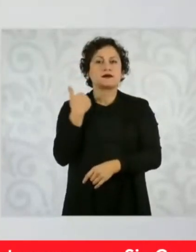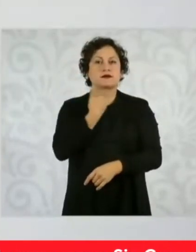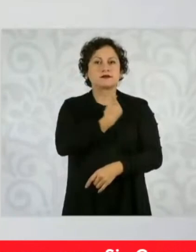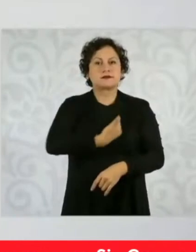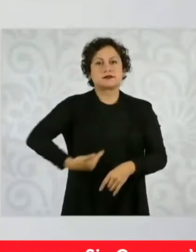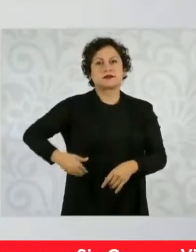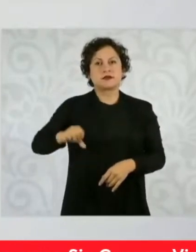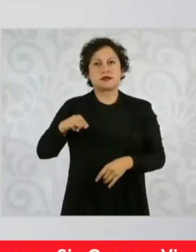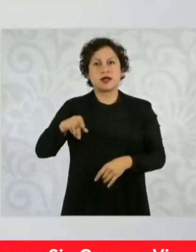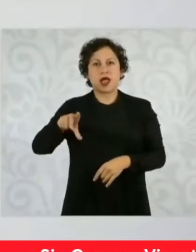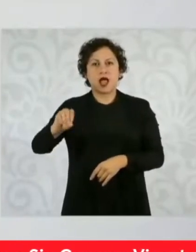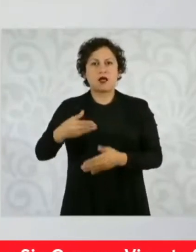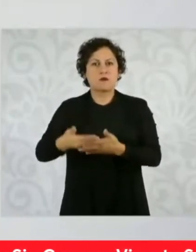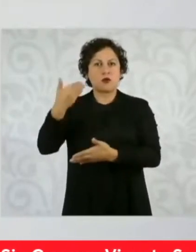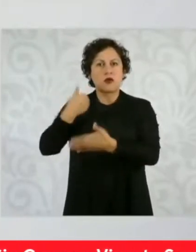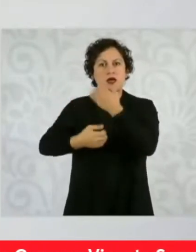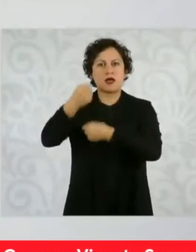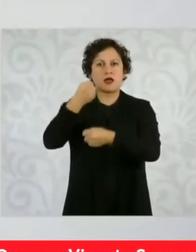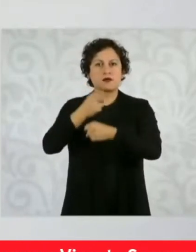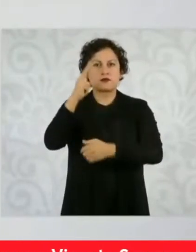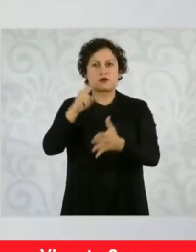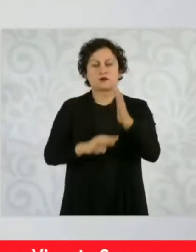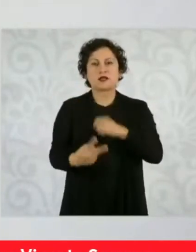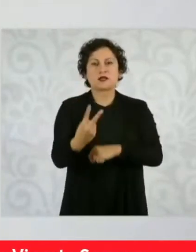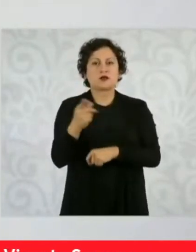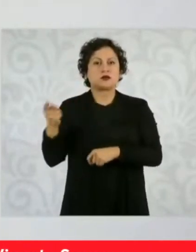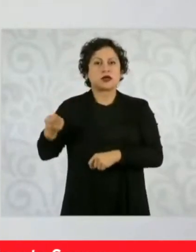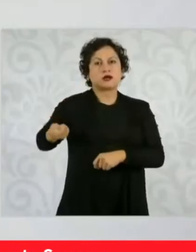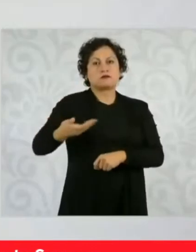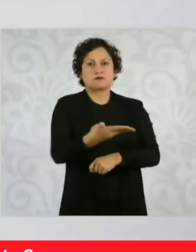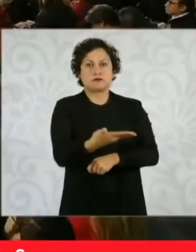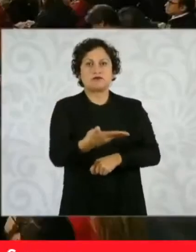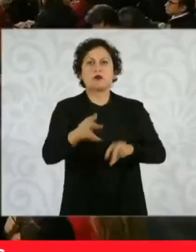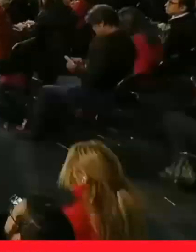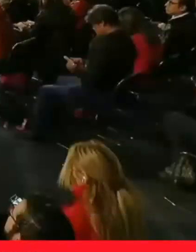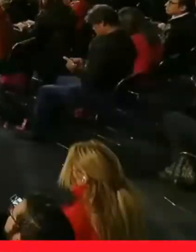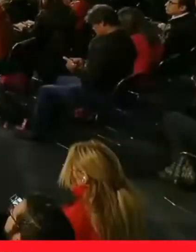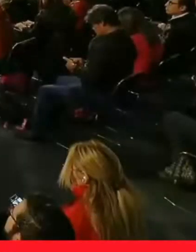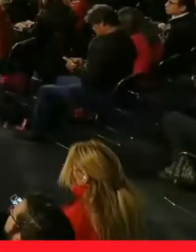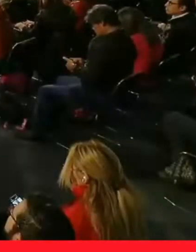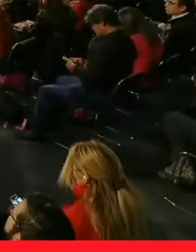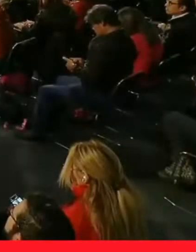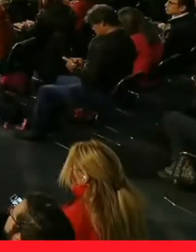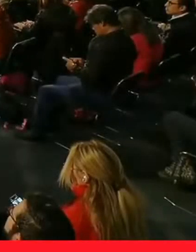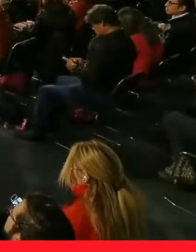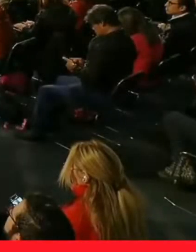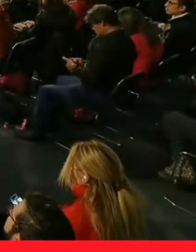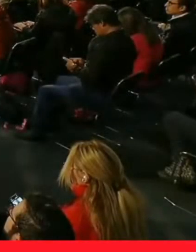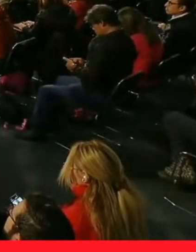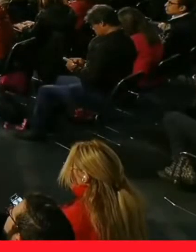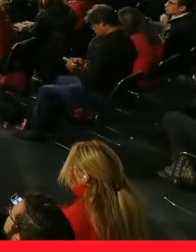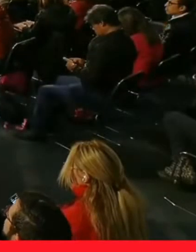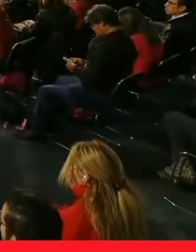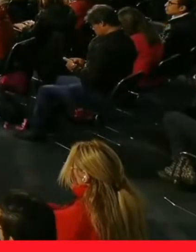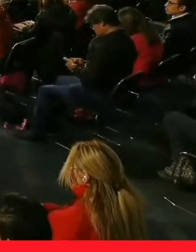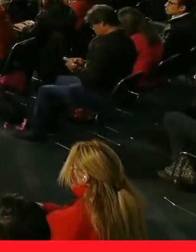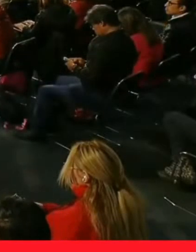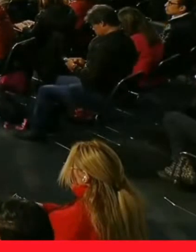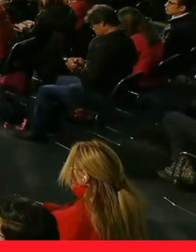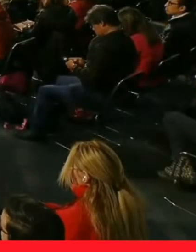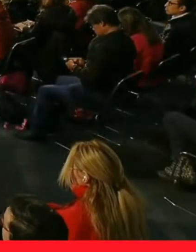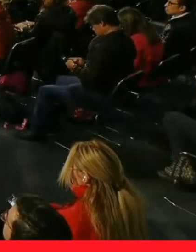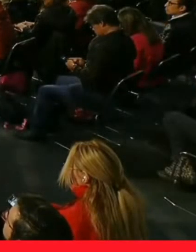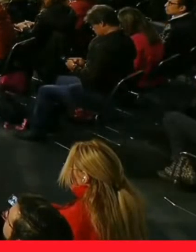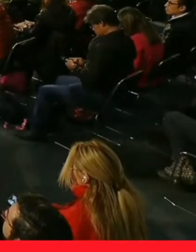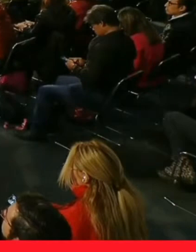el año 2002, definió él como el humanismo mexicano, 2022. Lo